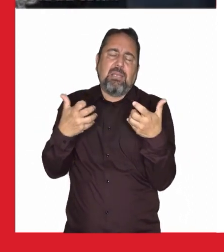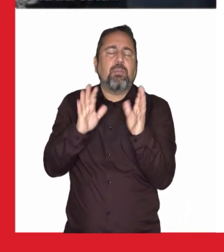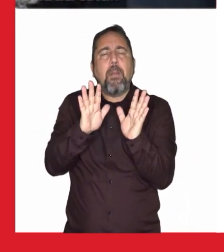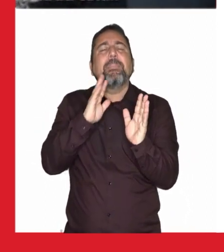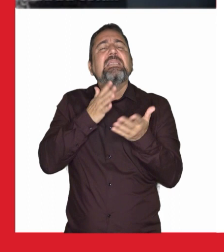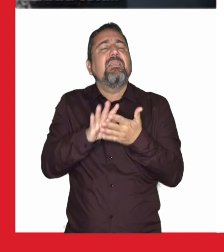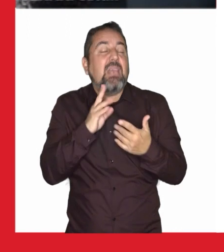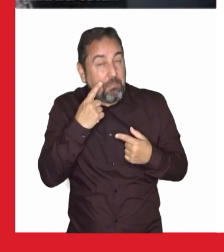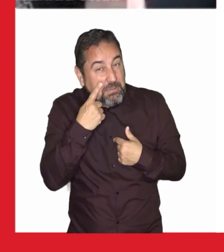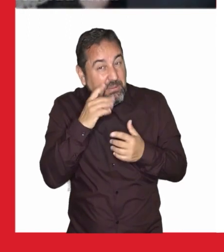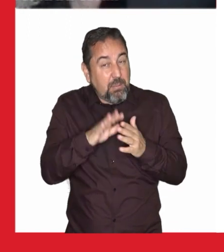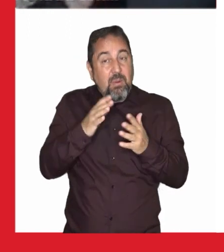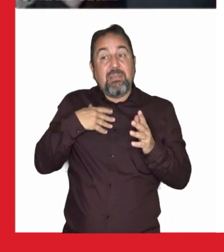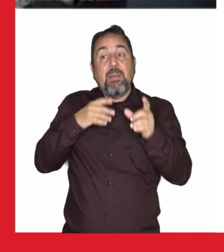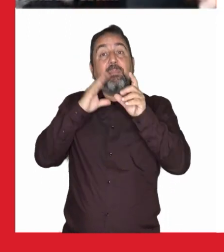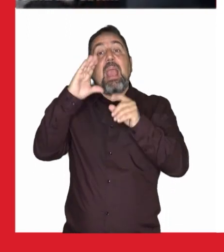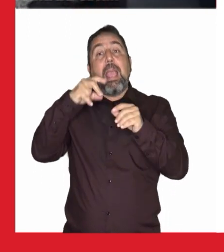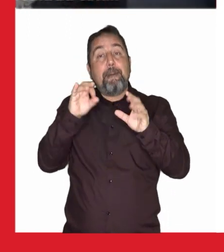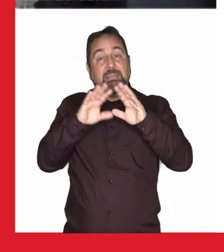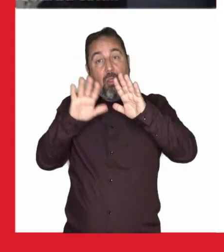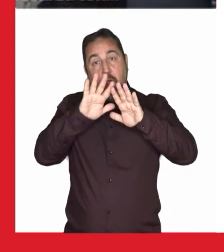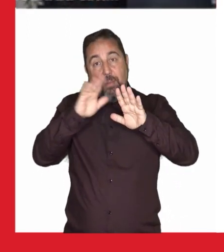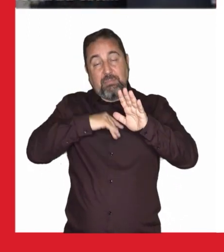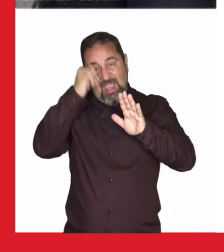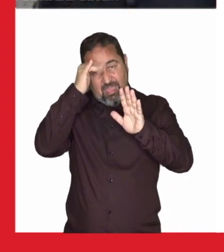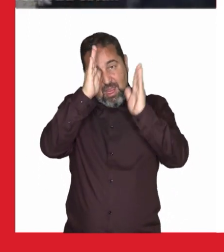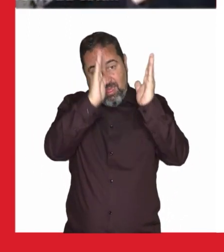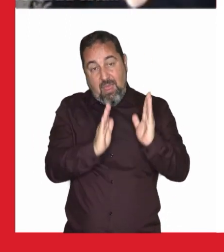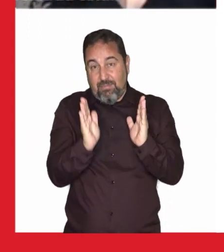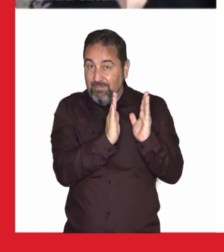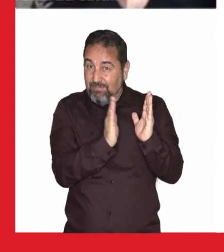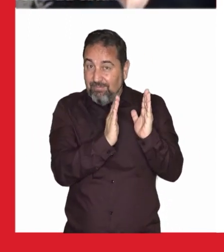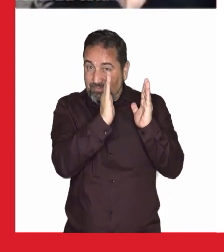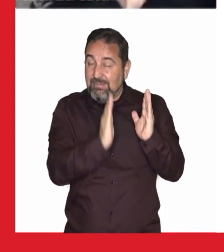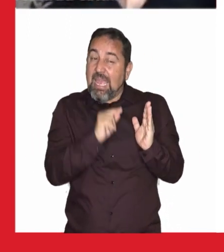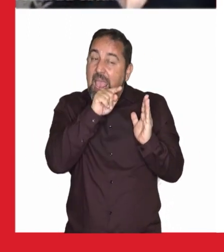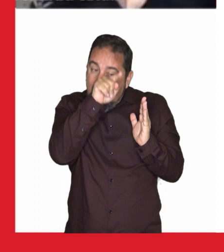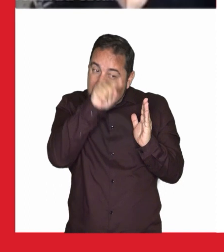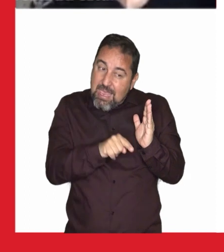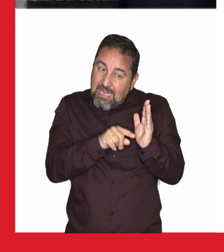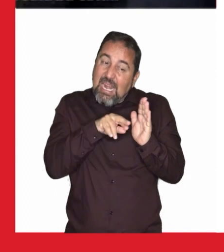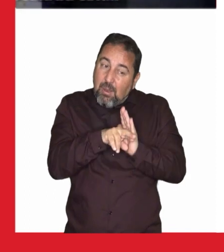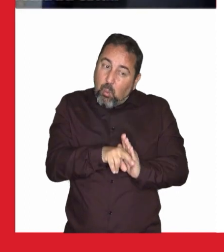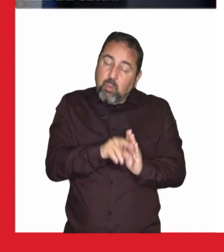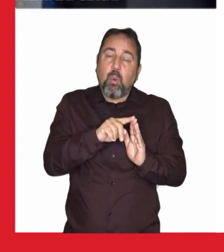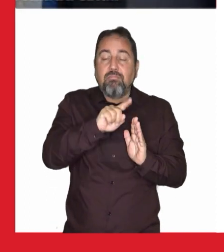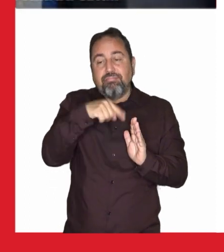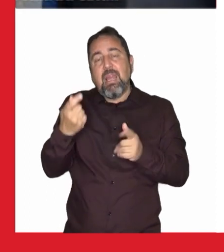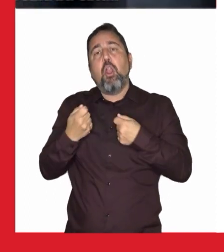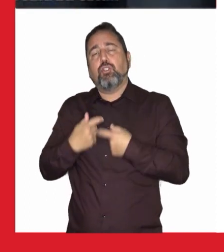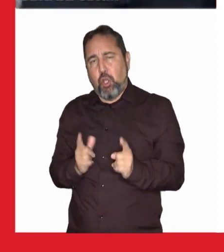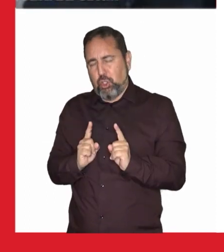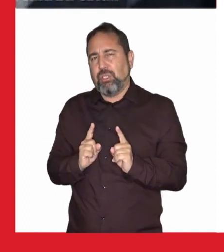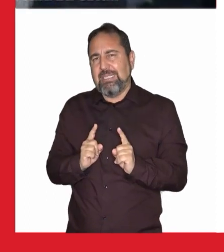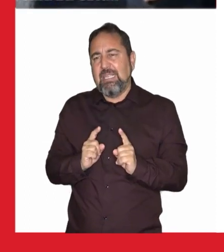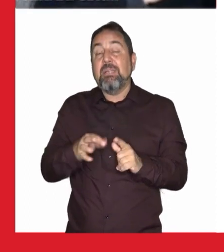demasiado técnico, pero sí quedaros con la idea de que suele estar en esa parte izquierda del canvas, ¿sí? Donde os acordáis que los recursos